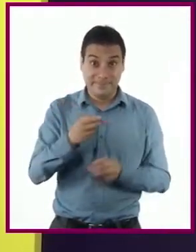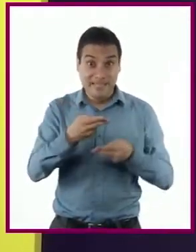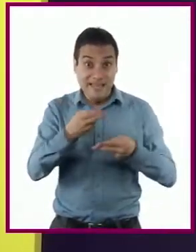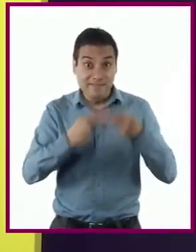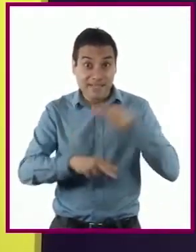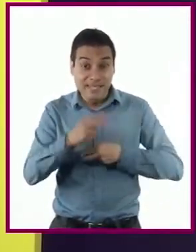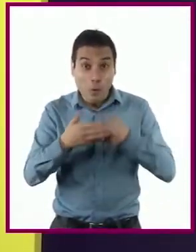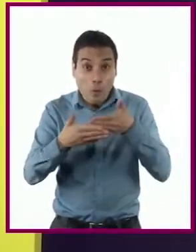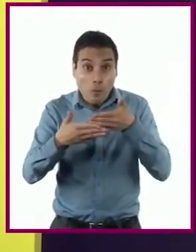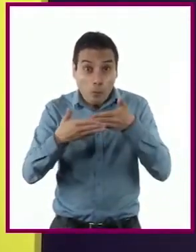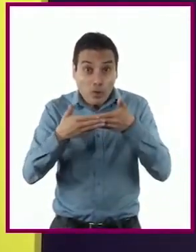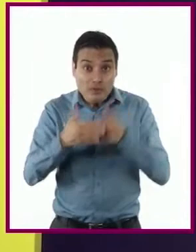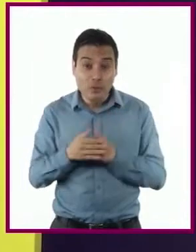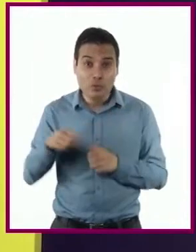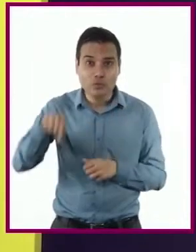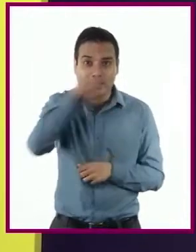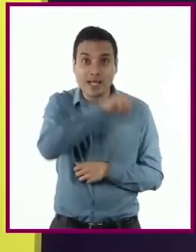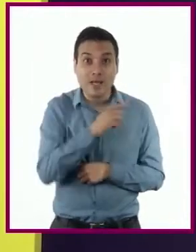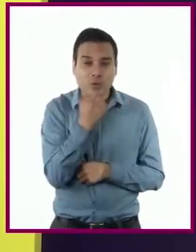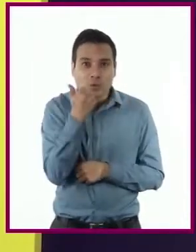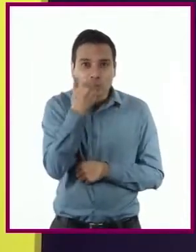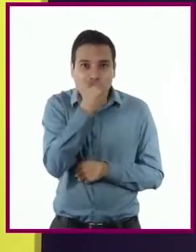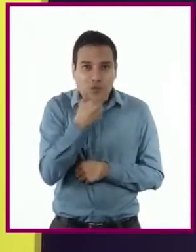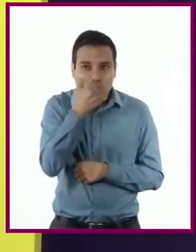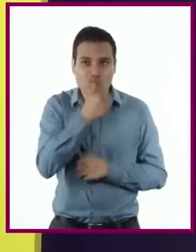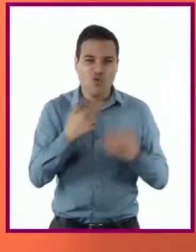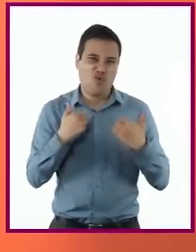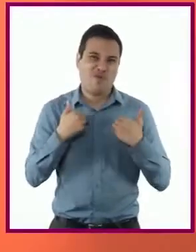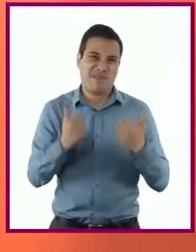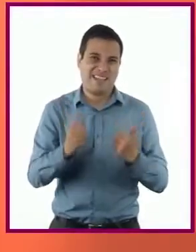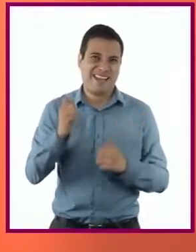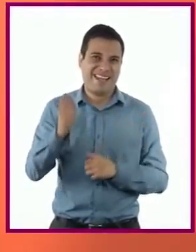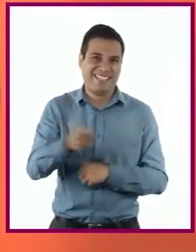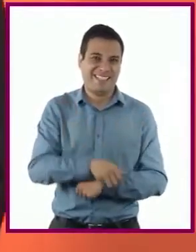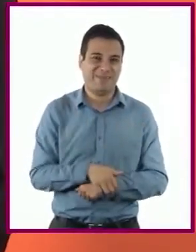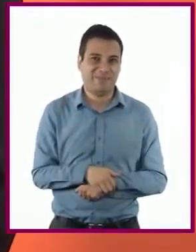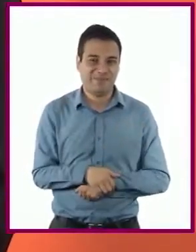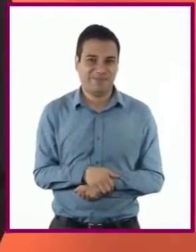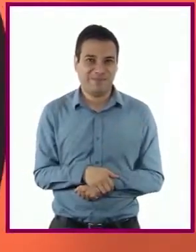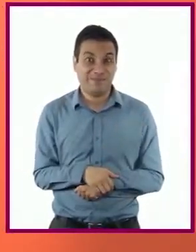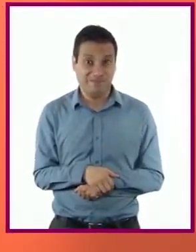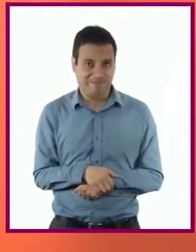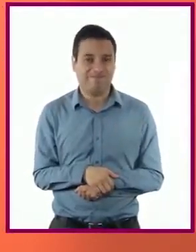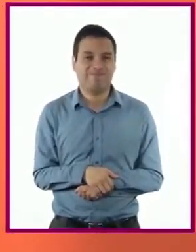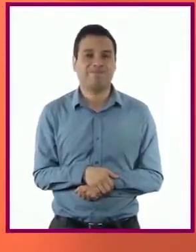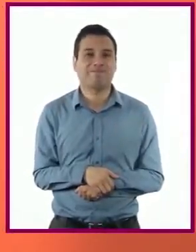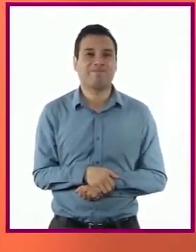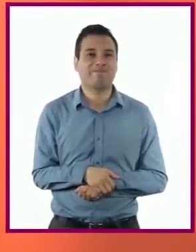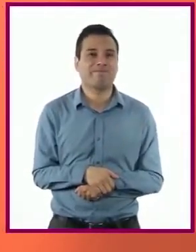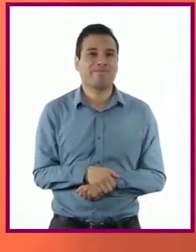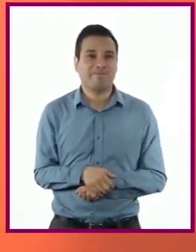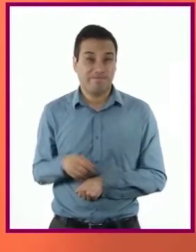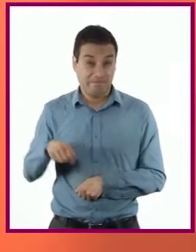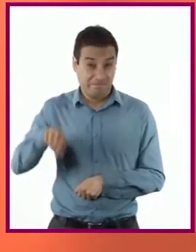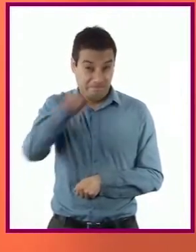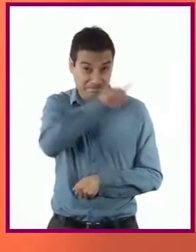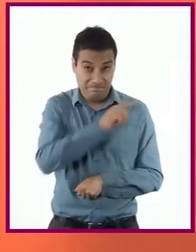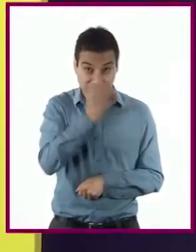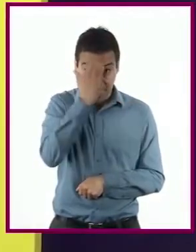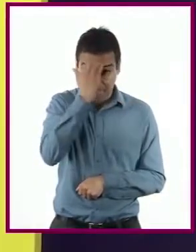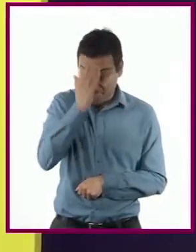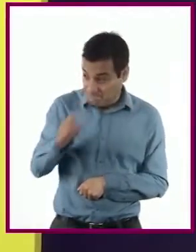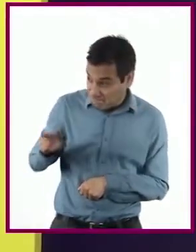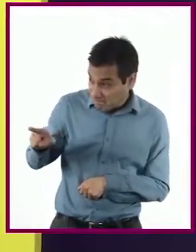las alumnas y los alumnos comprenderán mejor sus aportaciones. ¿Ustedes en casa conocen la